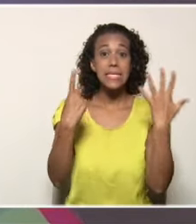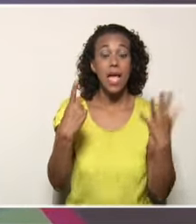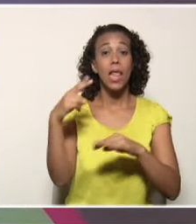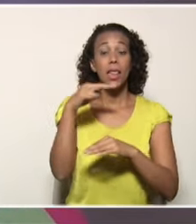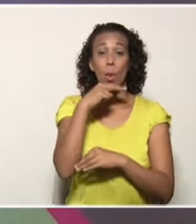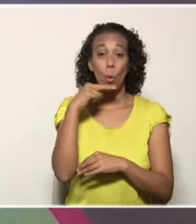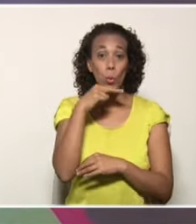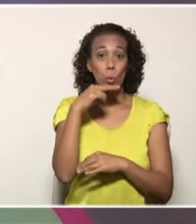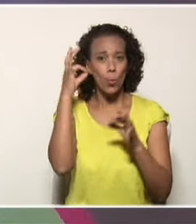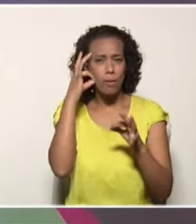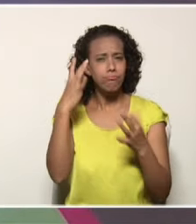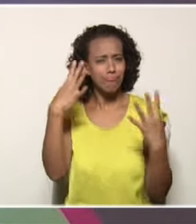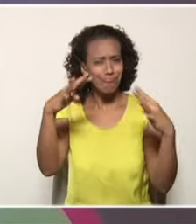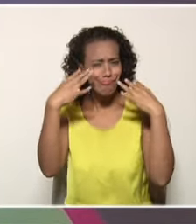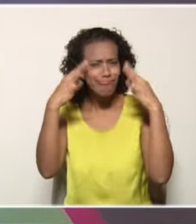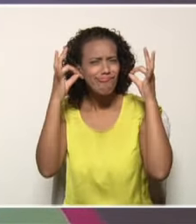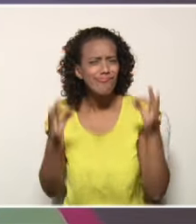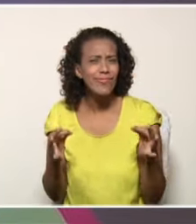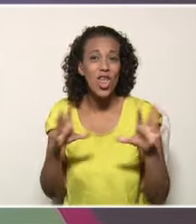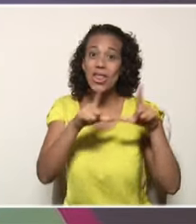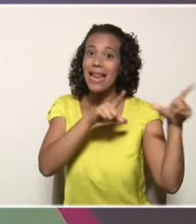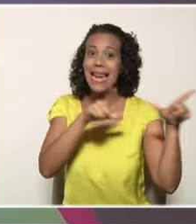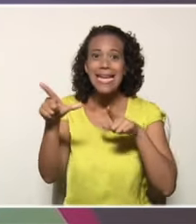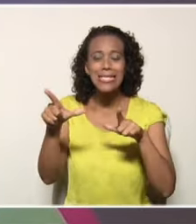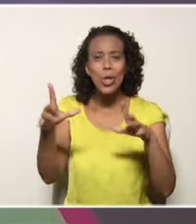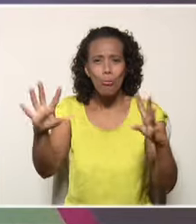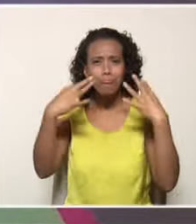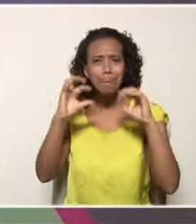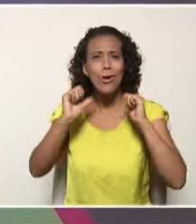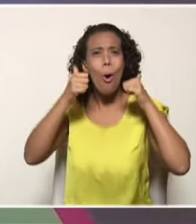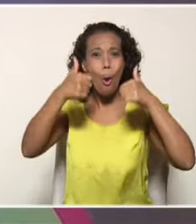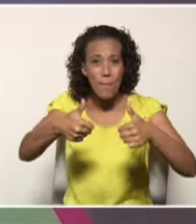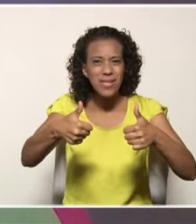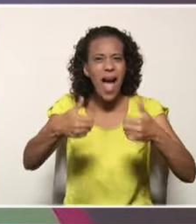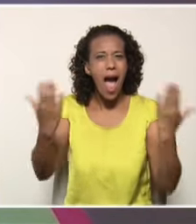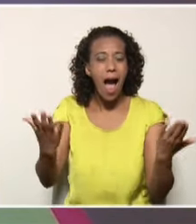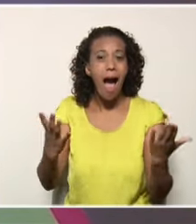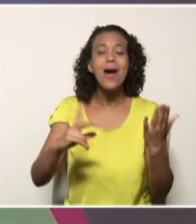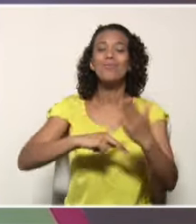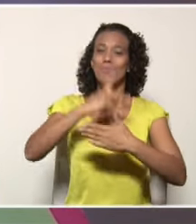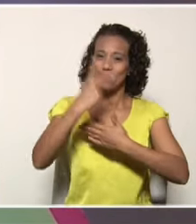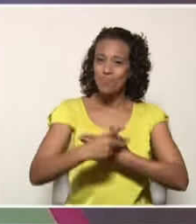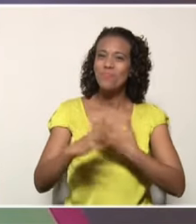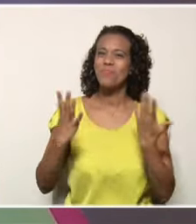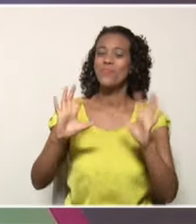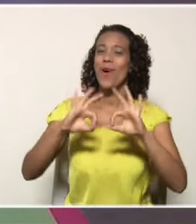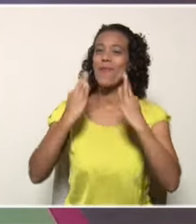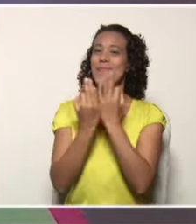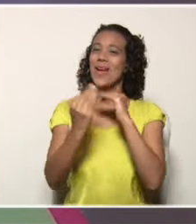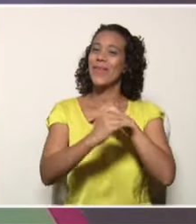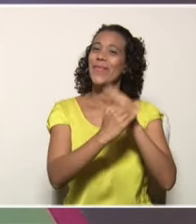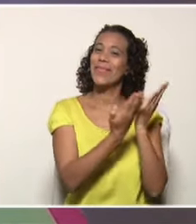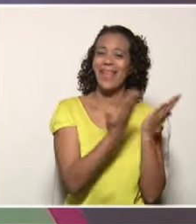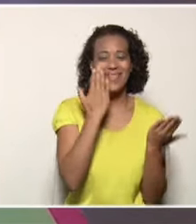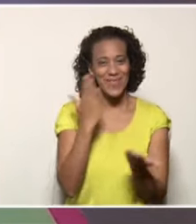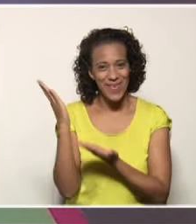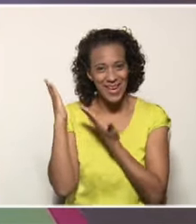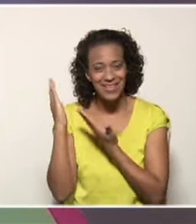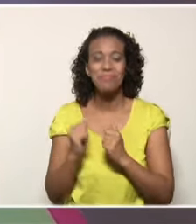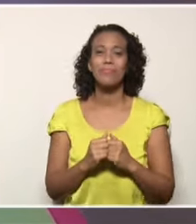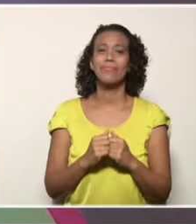octubre y como ustedes se darán cuenta, ya todo está listo para que iniciemos nuevamente tu programa, Cada Familia,